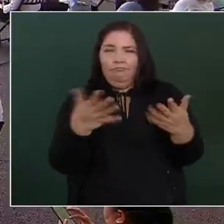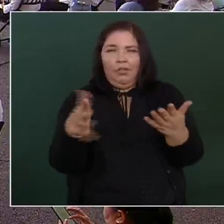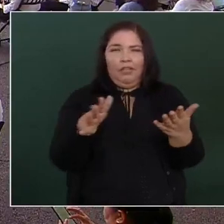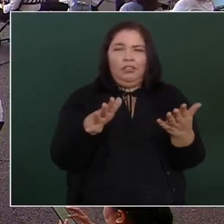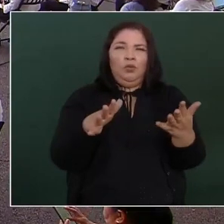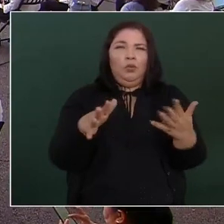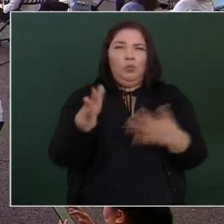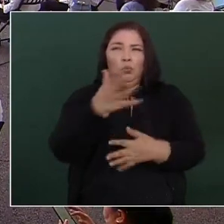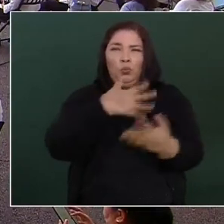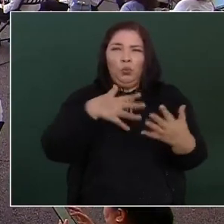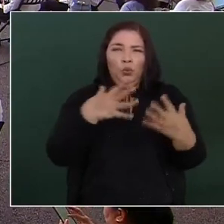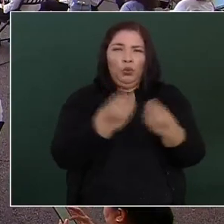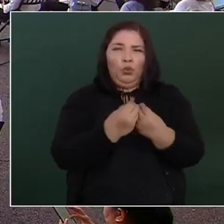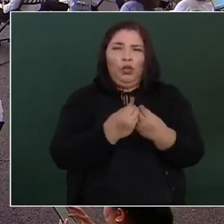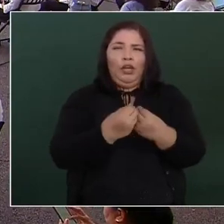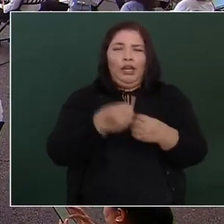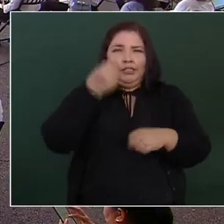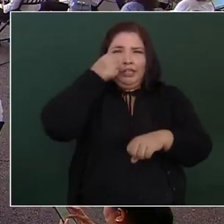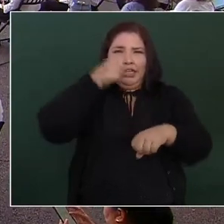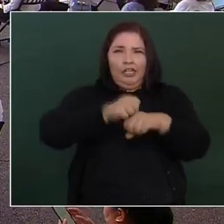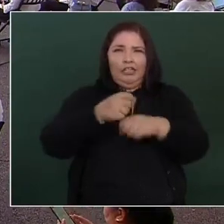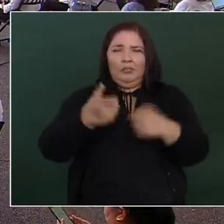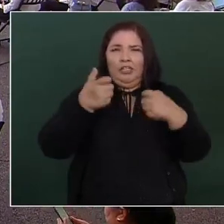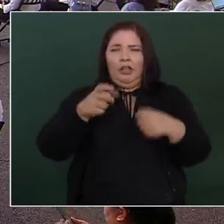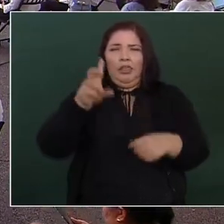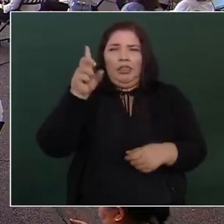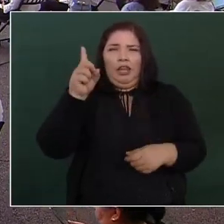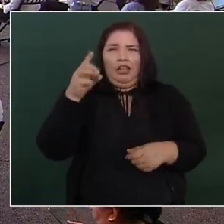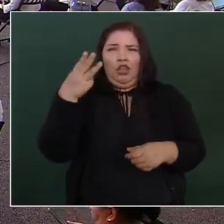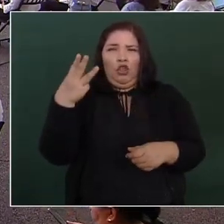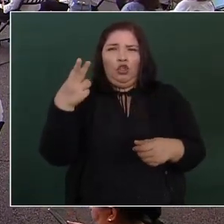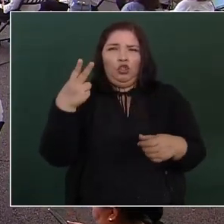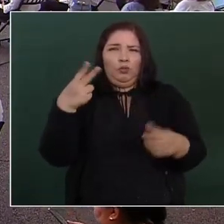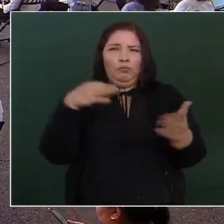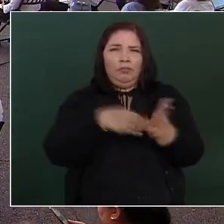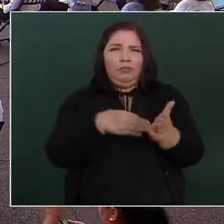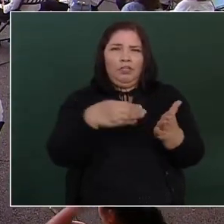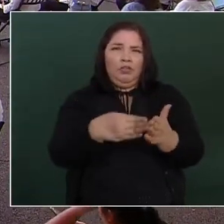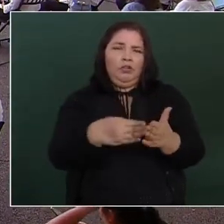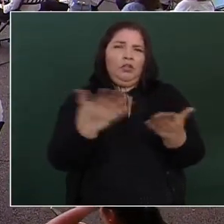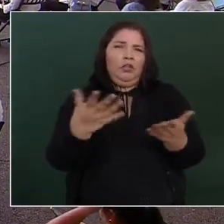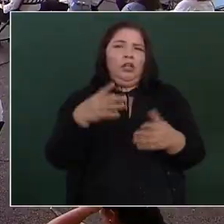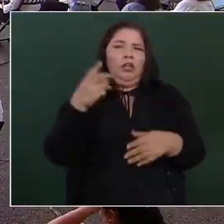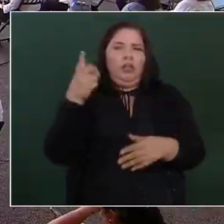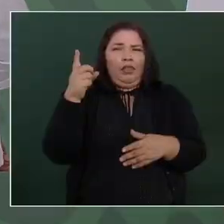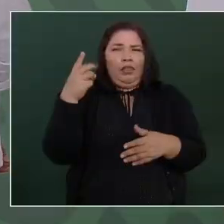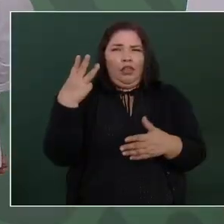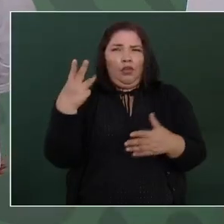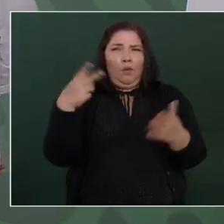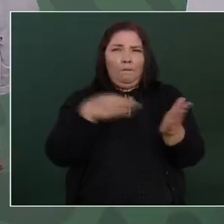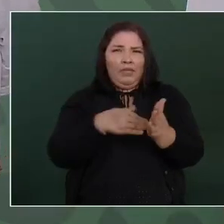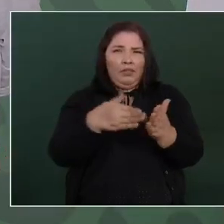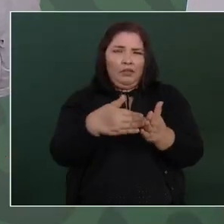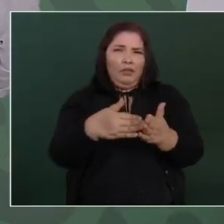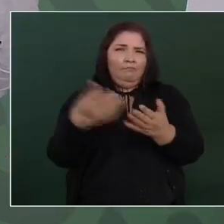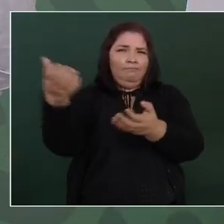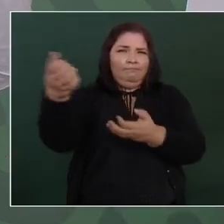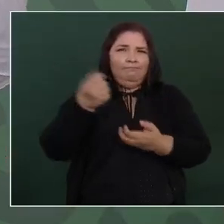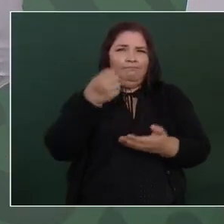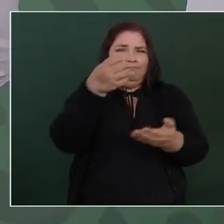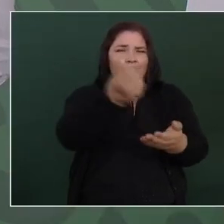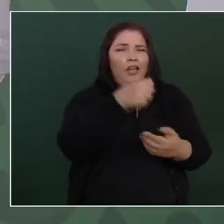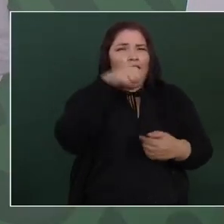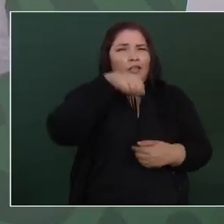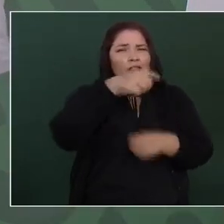total que dio la Secretaría de Economía eran 32 mil millones. Entonces, de los 32 mil millones que llegan a México este